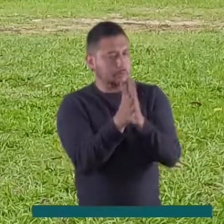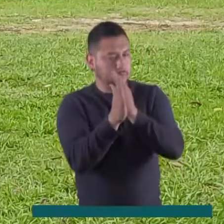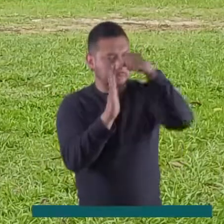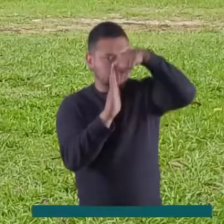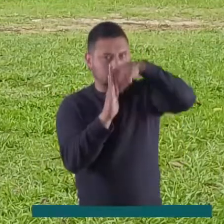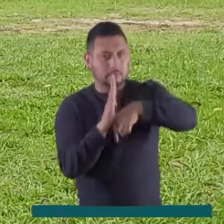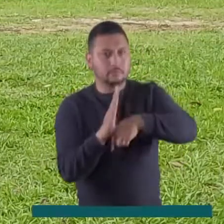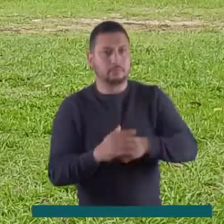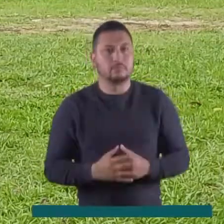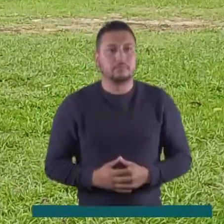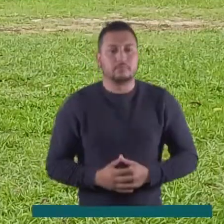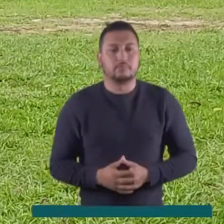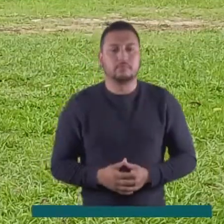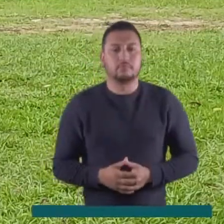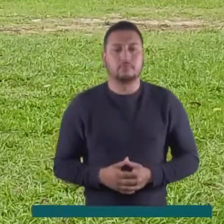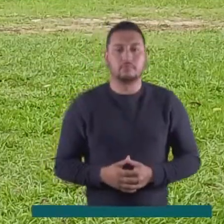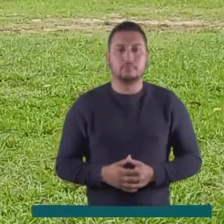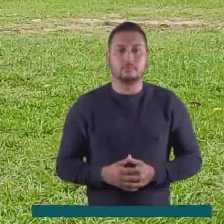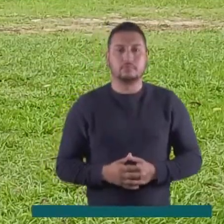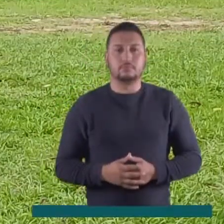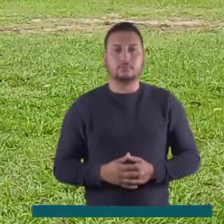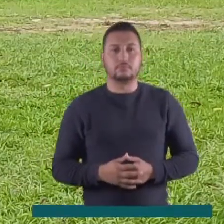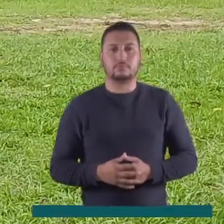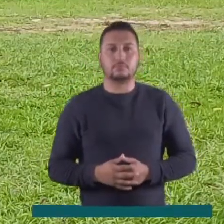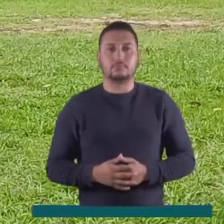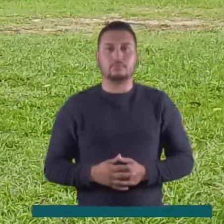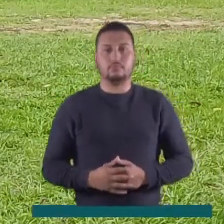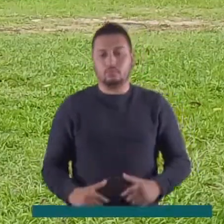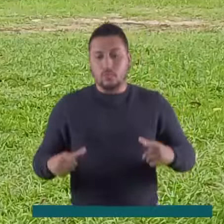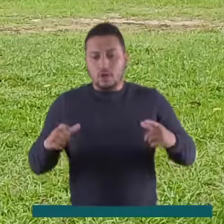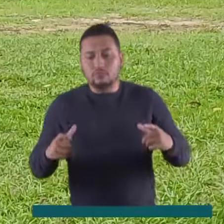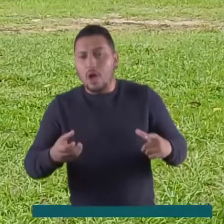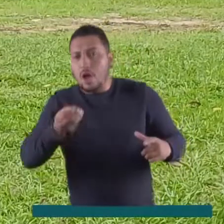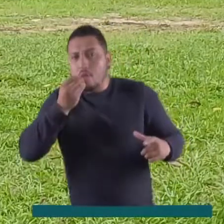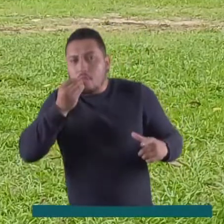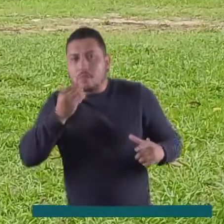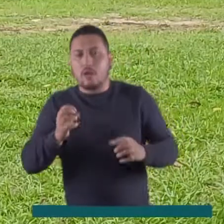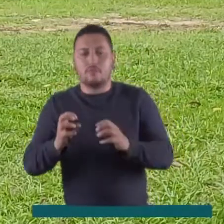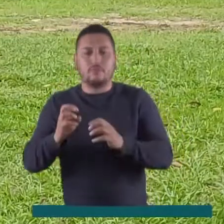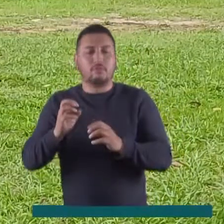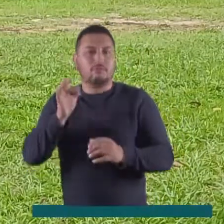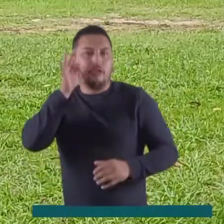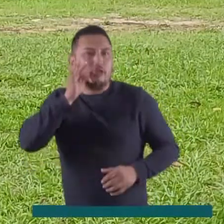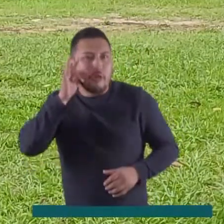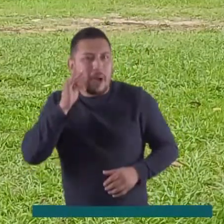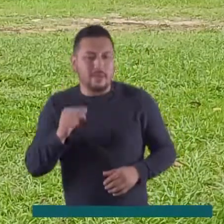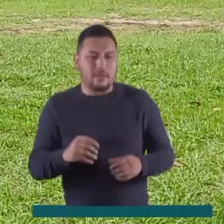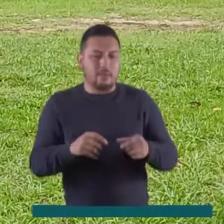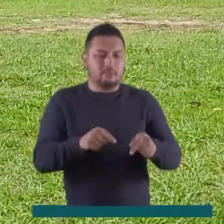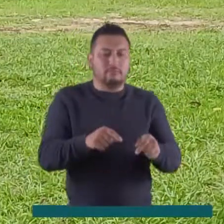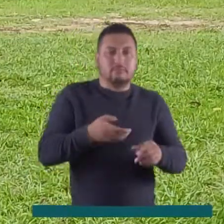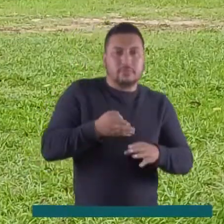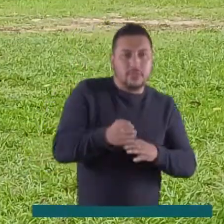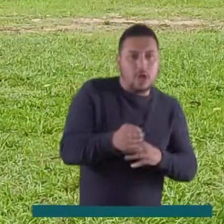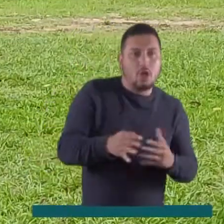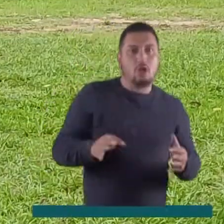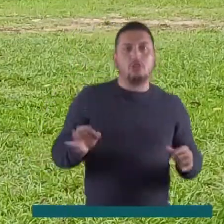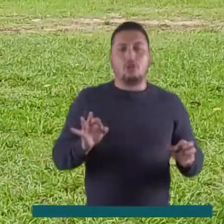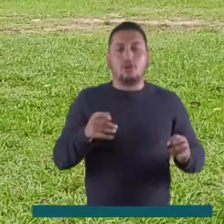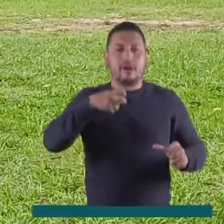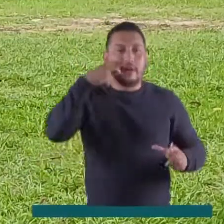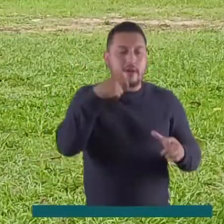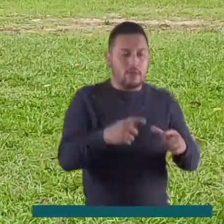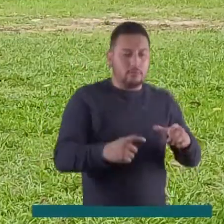peces del río Guaviare como el dorado y la curvinata, servidos en puré de chontaduro con tomate, cherries y langostinos, o un filet miñón